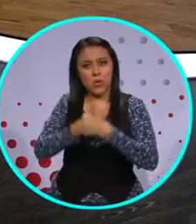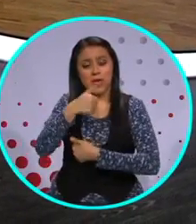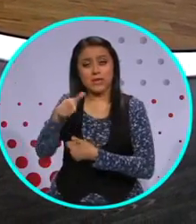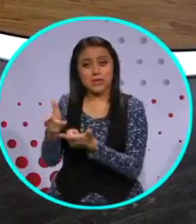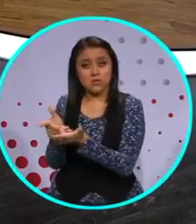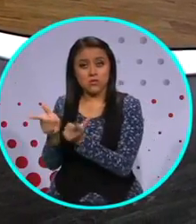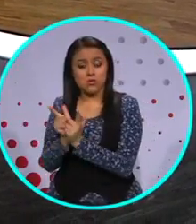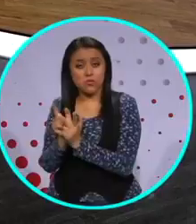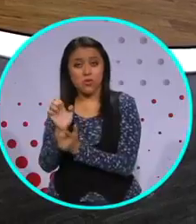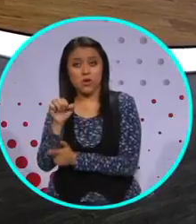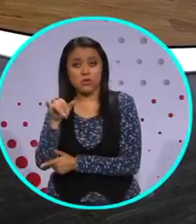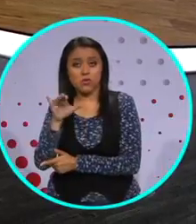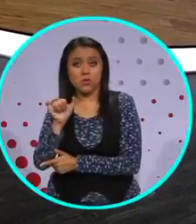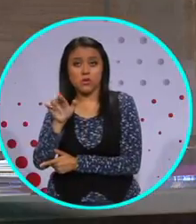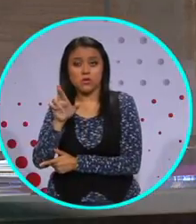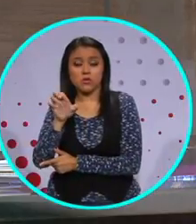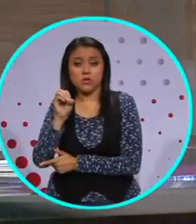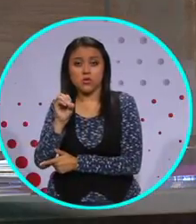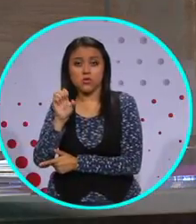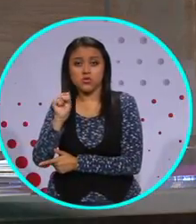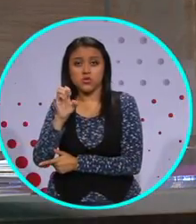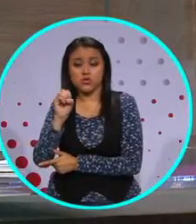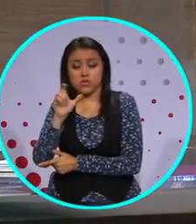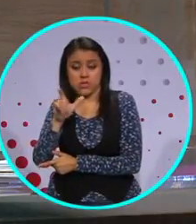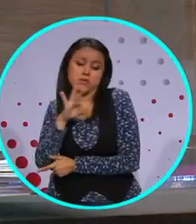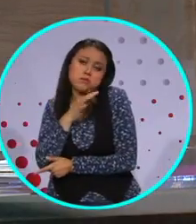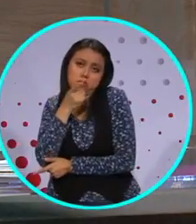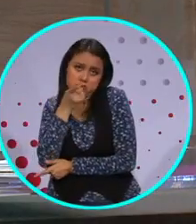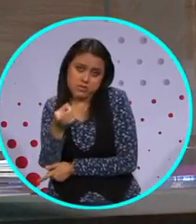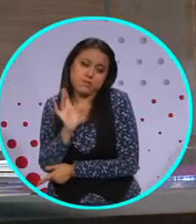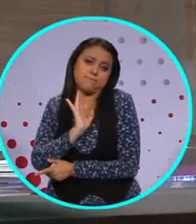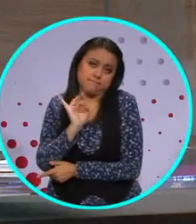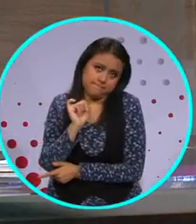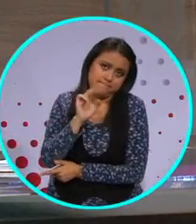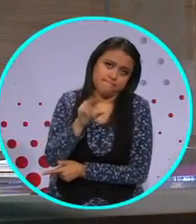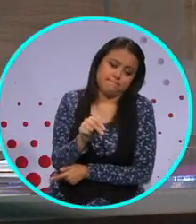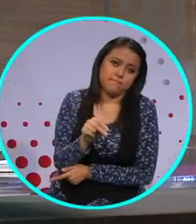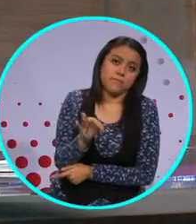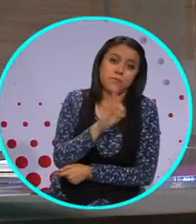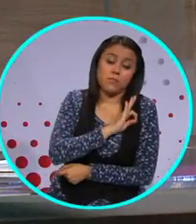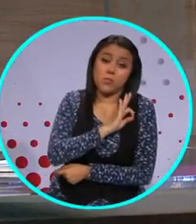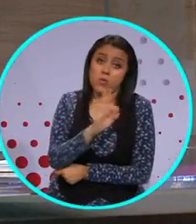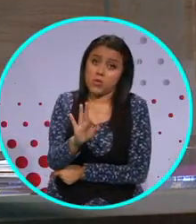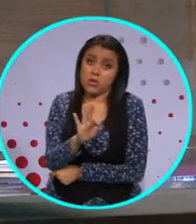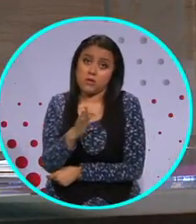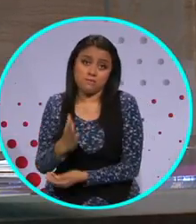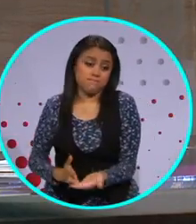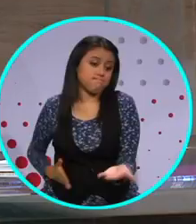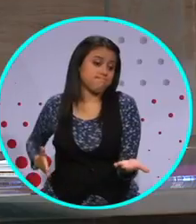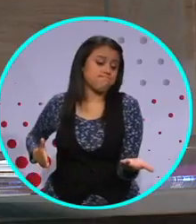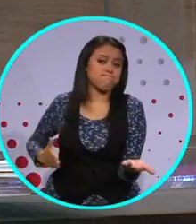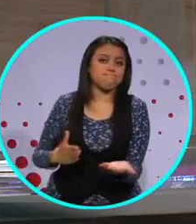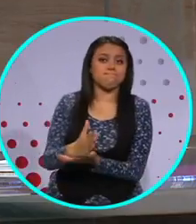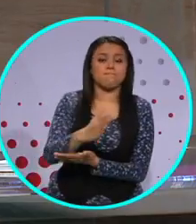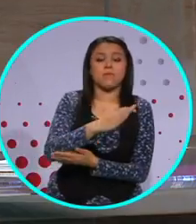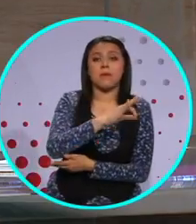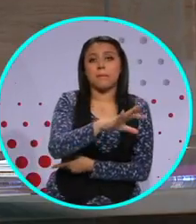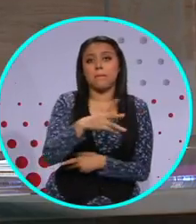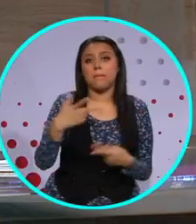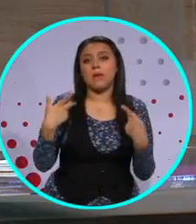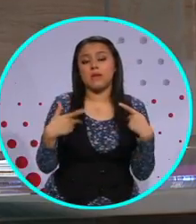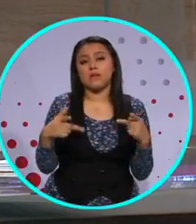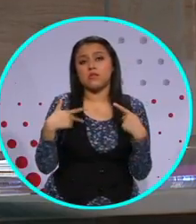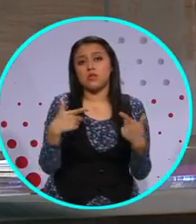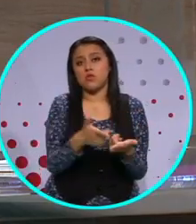así se lo solicite advirtió voy con todo y adonde tope contra el mandatario